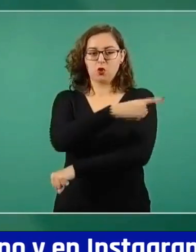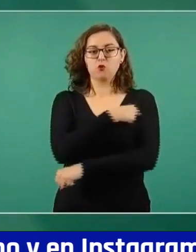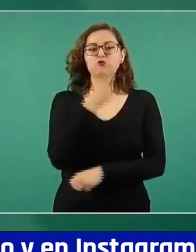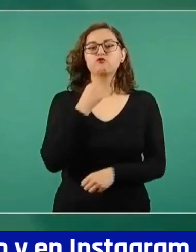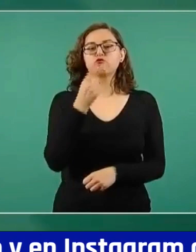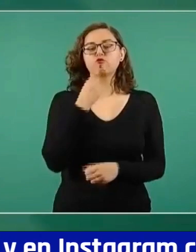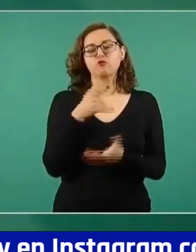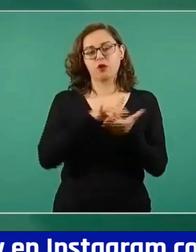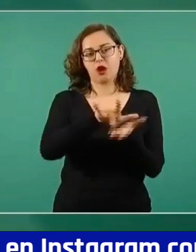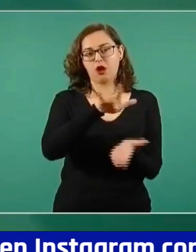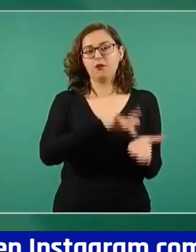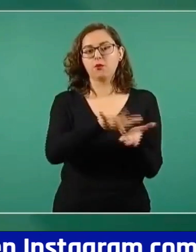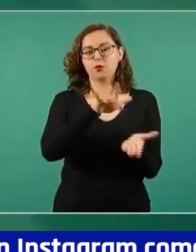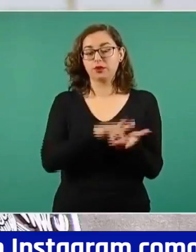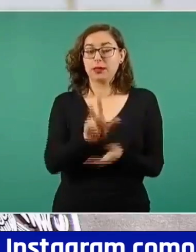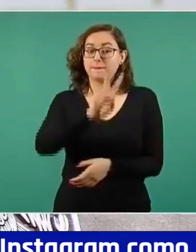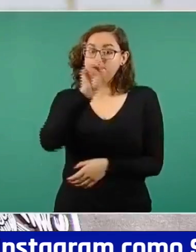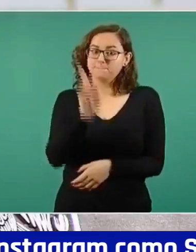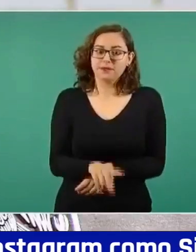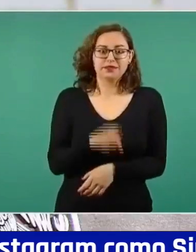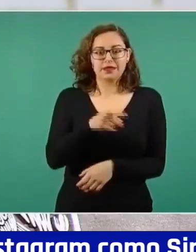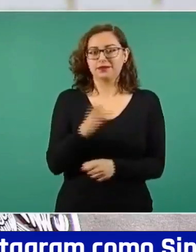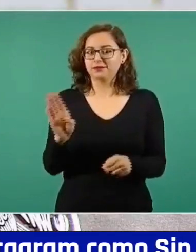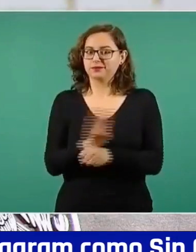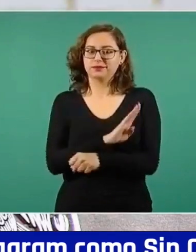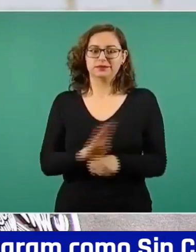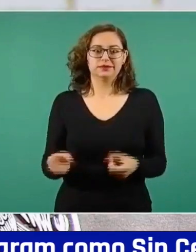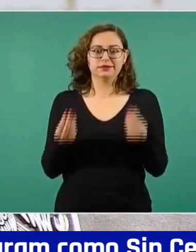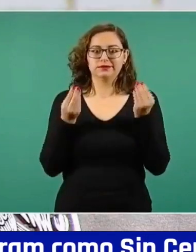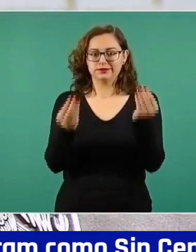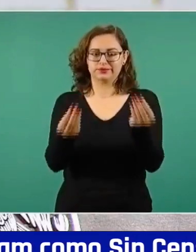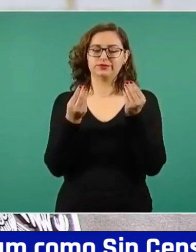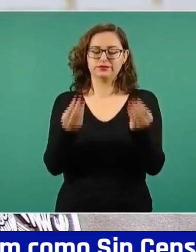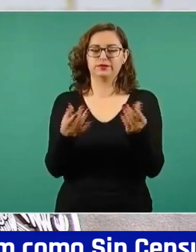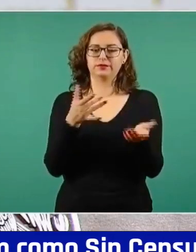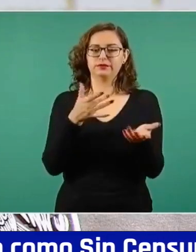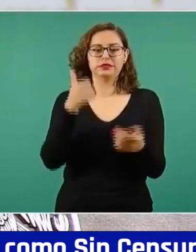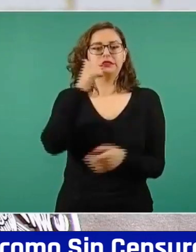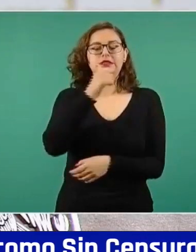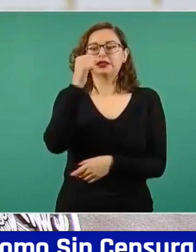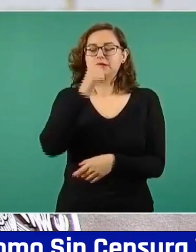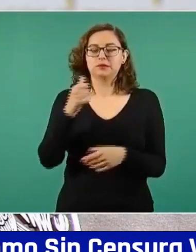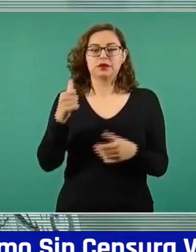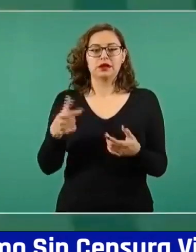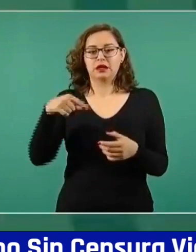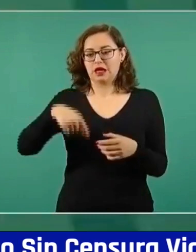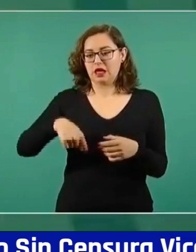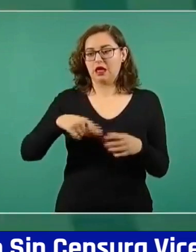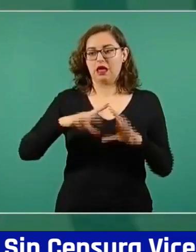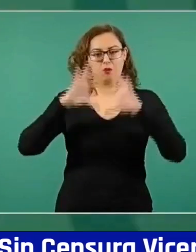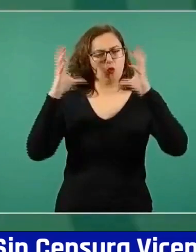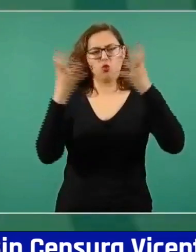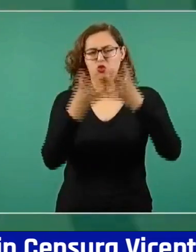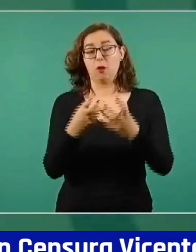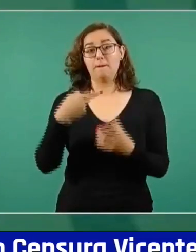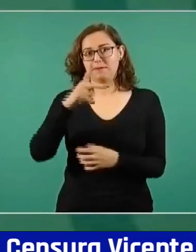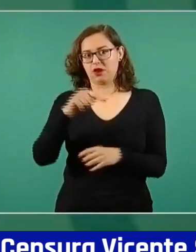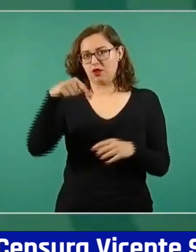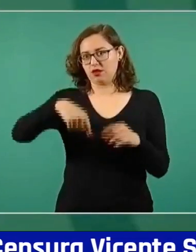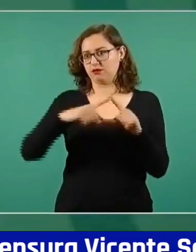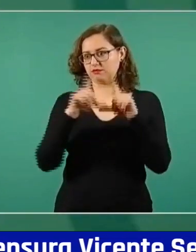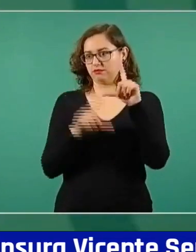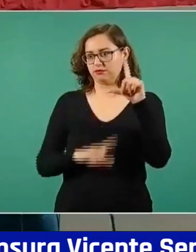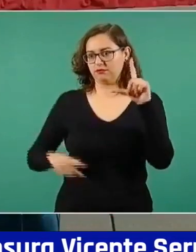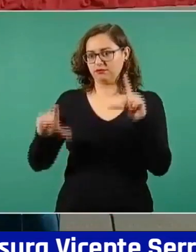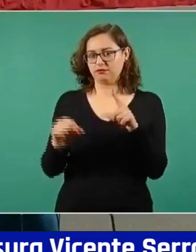una institución de beneficencia y de mucho apoyo para los habitantes del mundo entero y en particular de nuestra ciudad, y